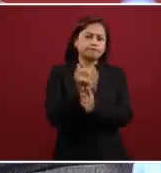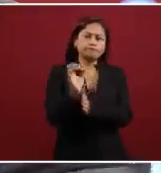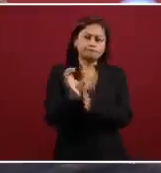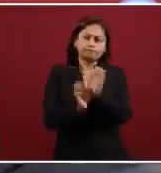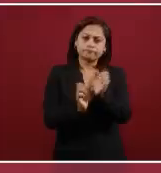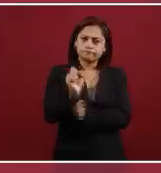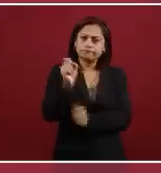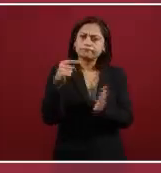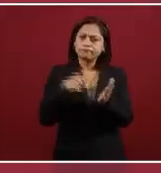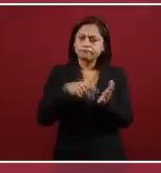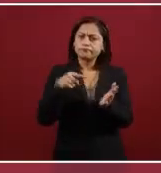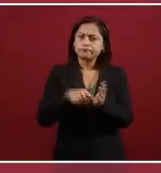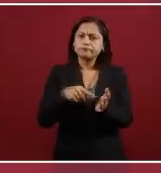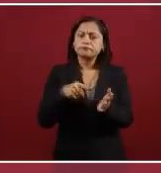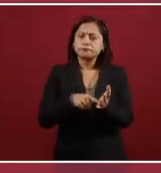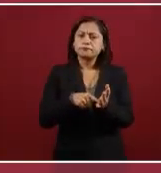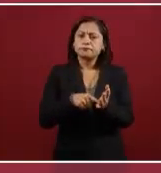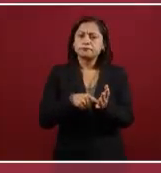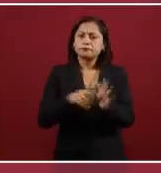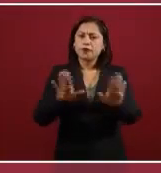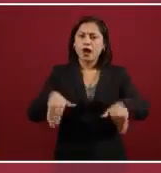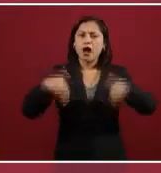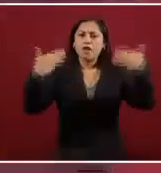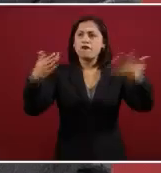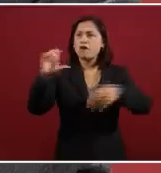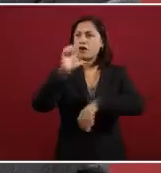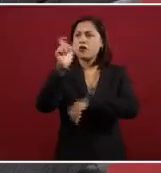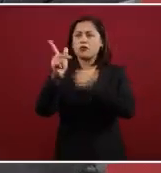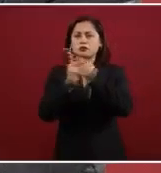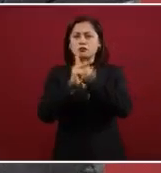y nos respetan